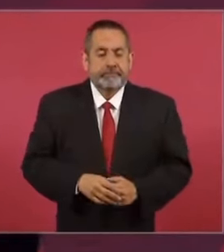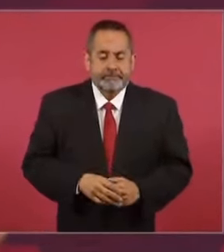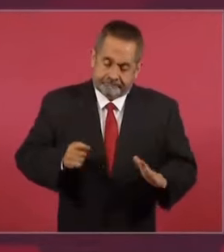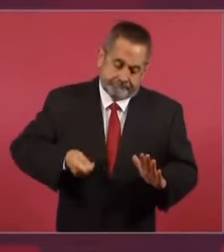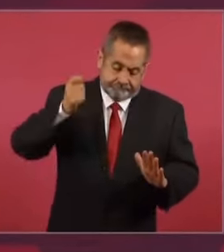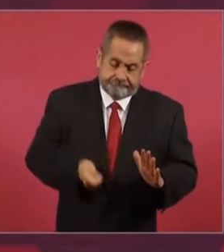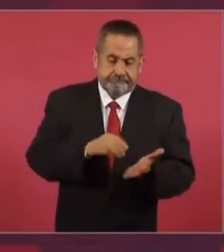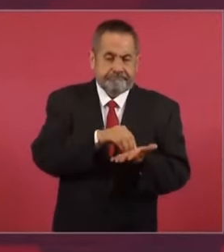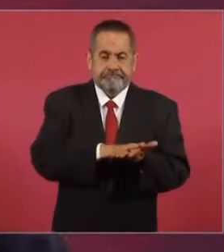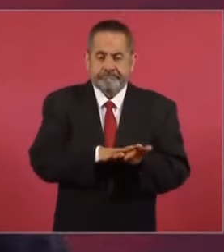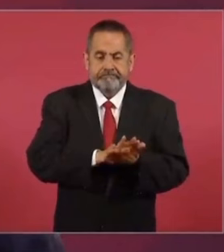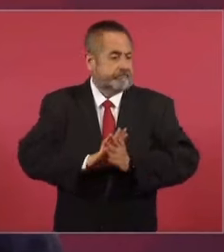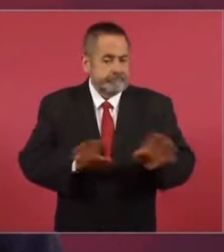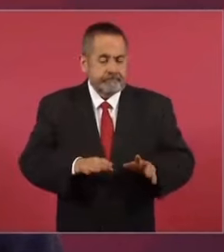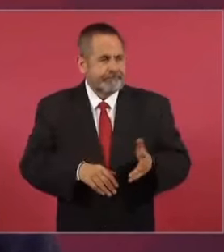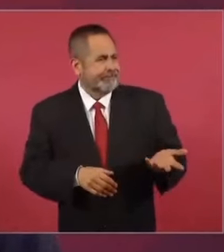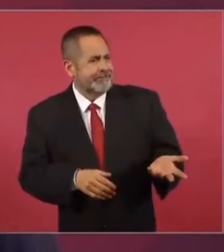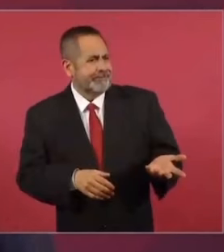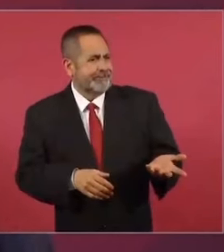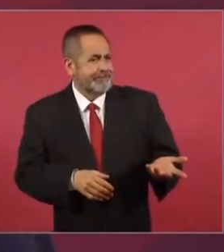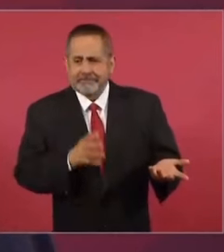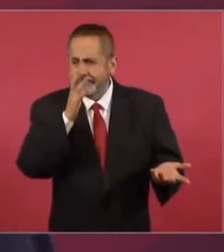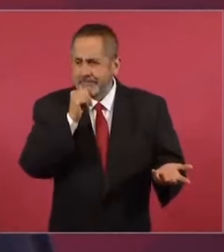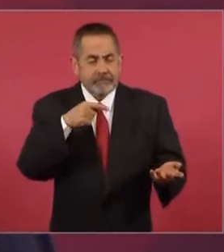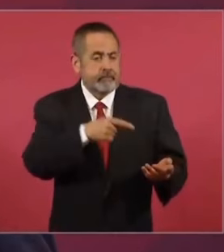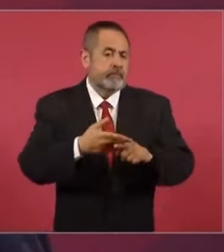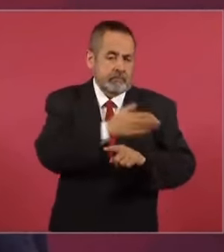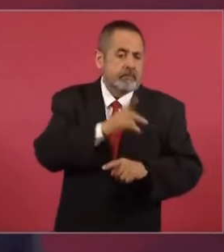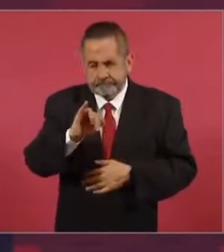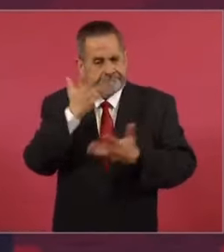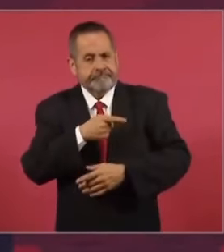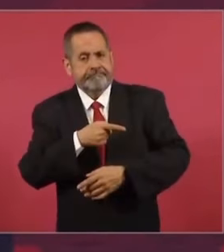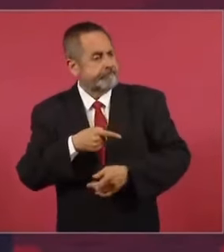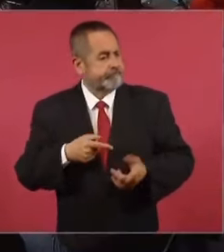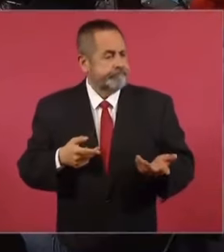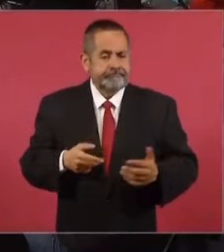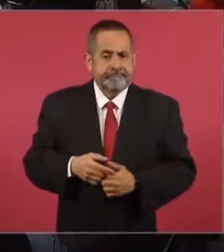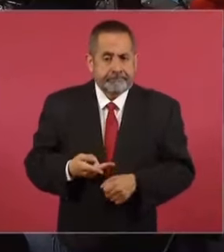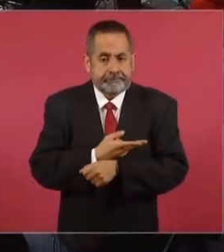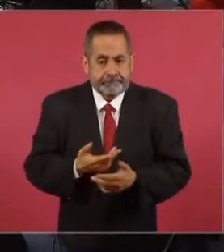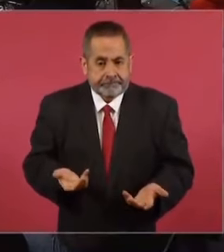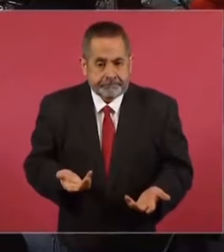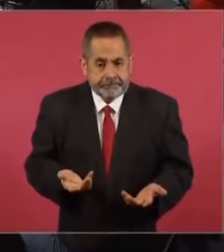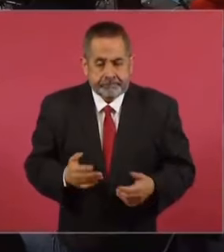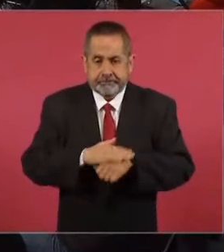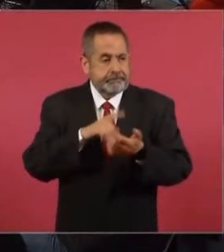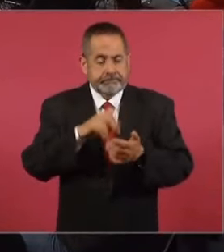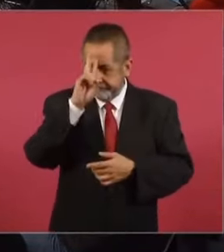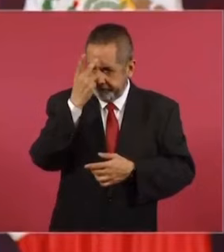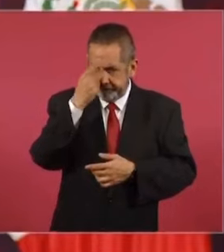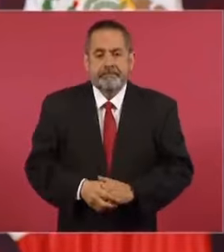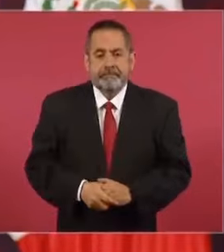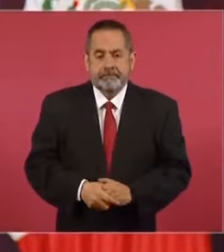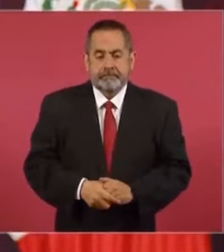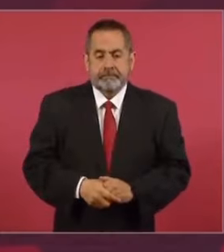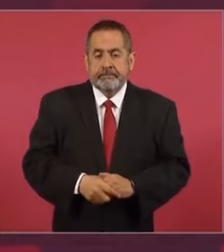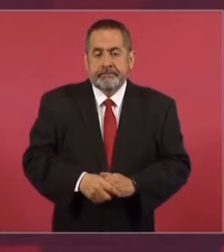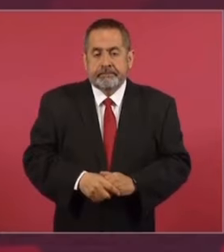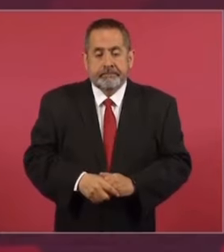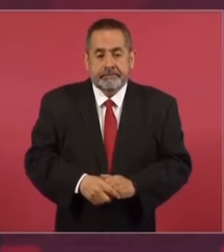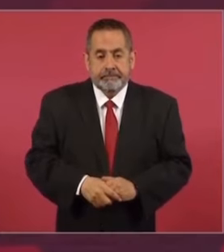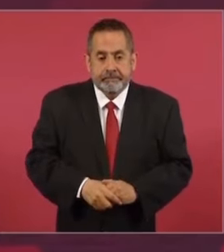deja sin efecto lo que había planteado la presidenta. ¿Qué pasó? ¿Por qué cambiaron de parecer? Solo